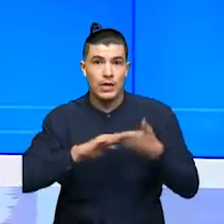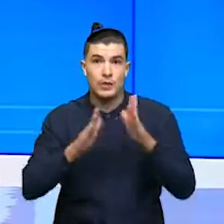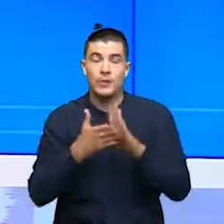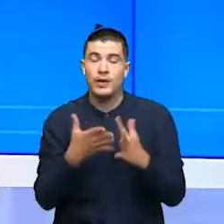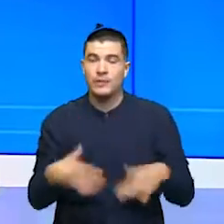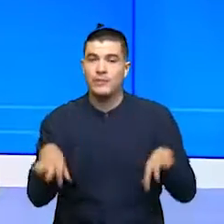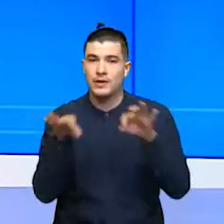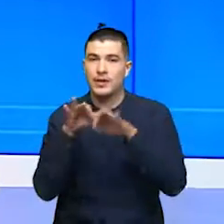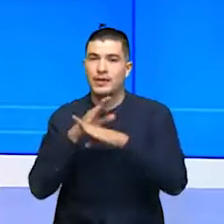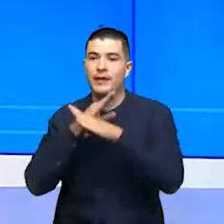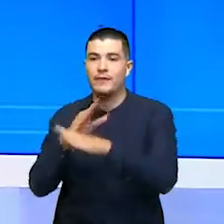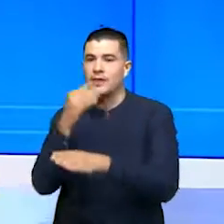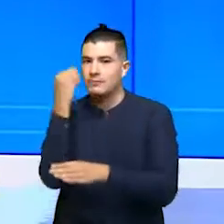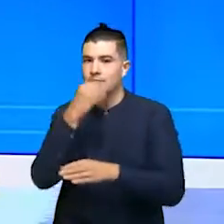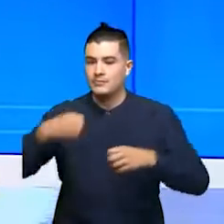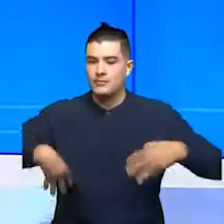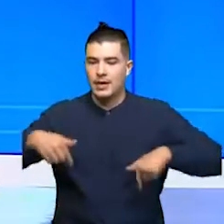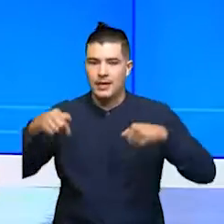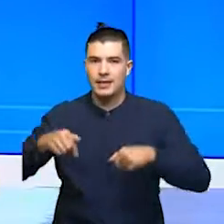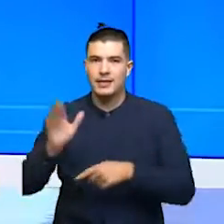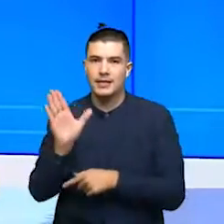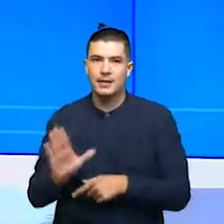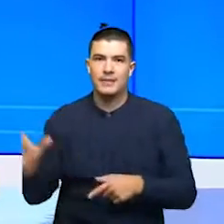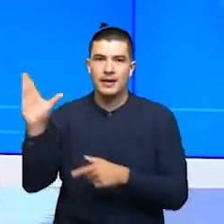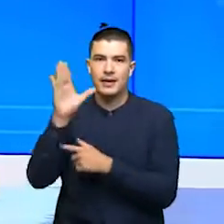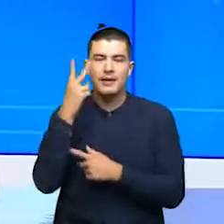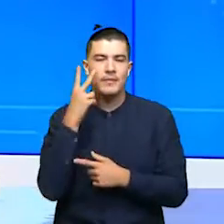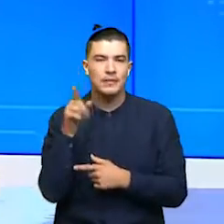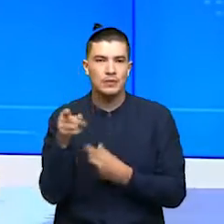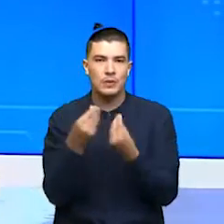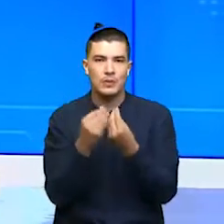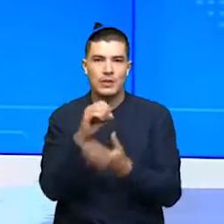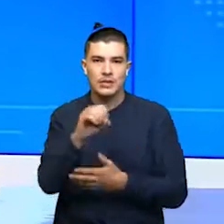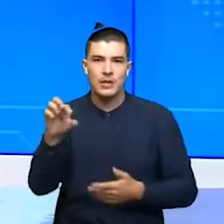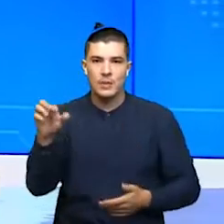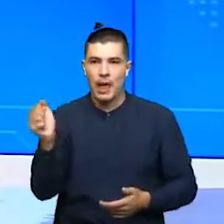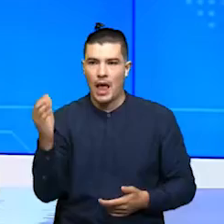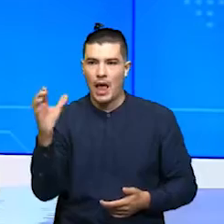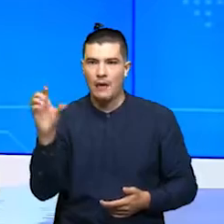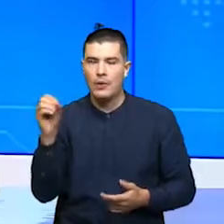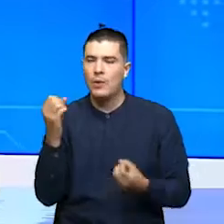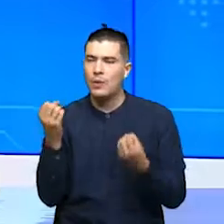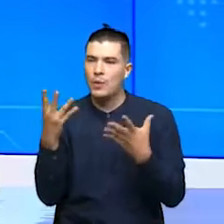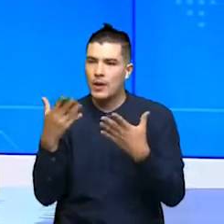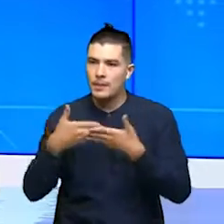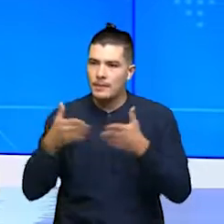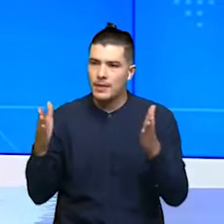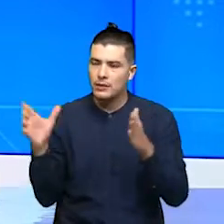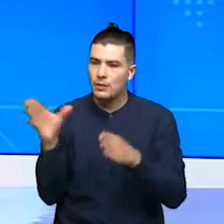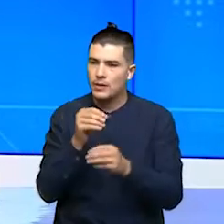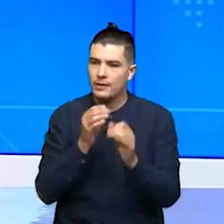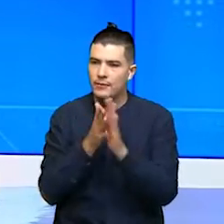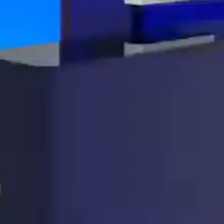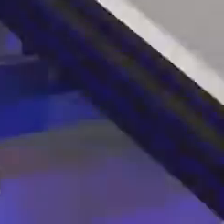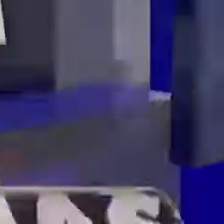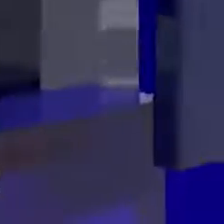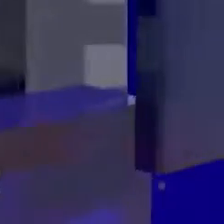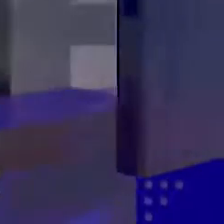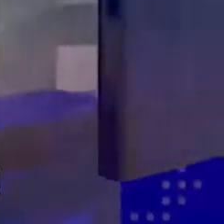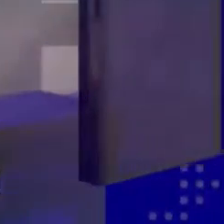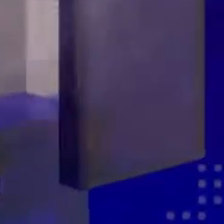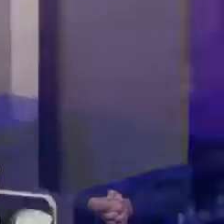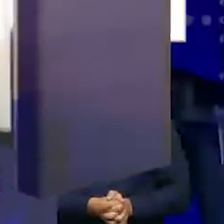importante en contra de la corrupción en el departamento. Nuestro compañero Pablo Vázquez nos entrega la ampliación de esta información. Pablo, buenas tardes.